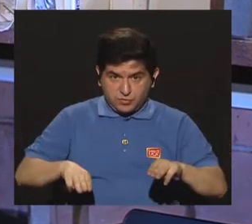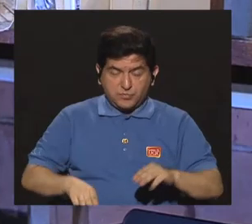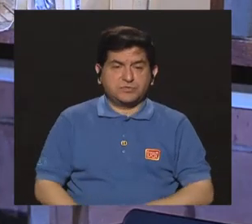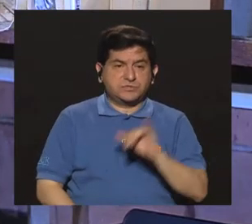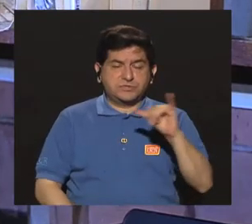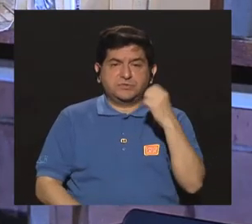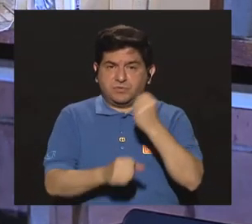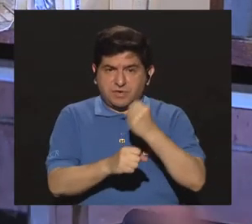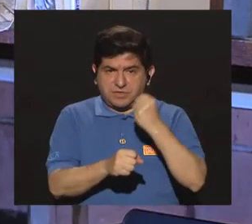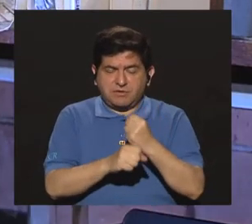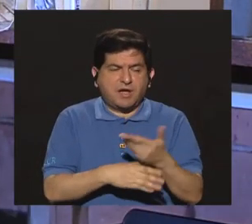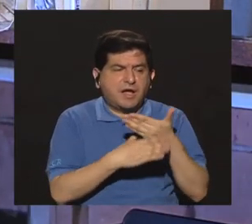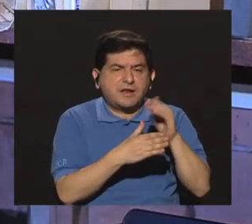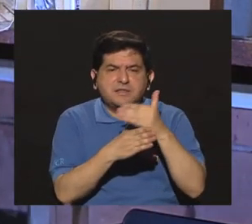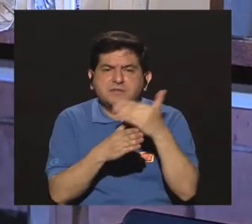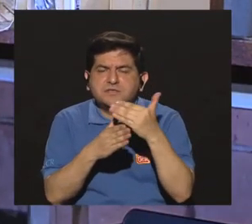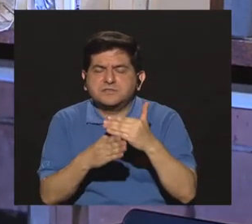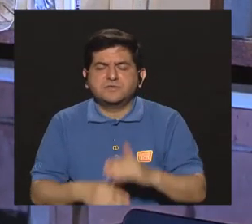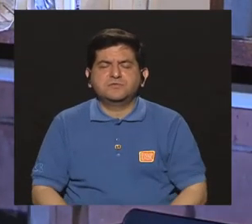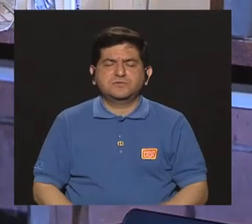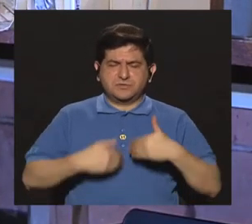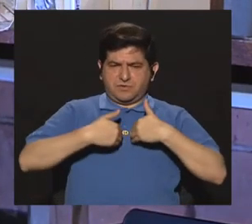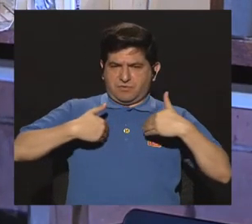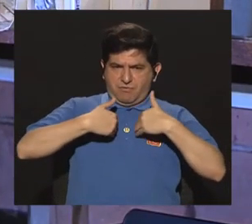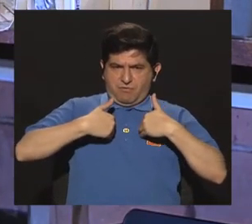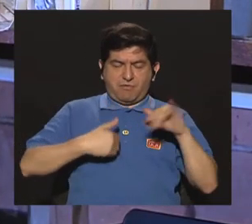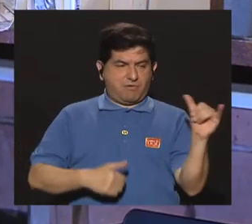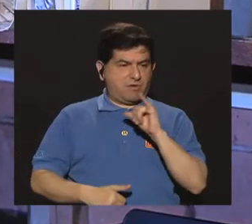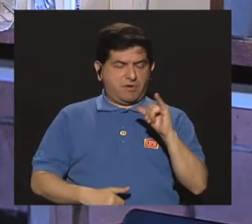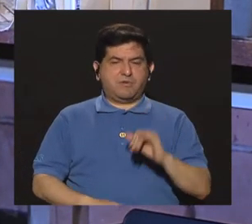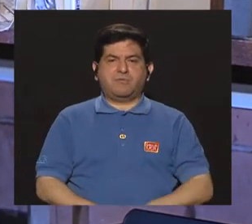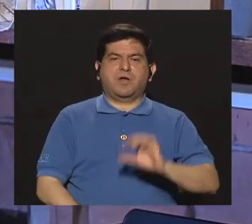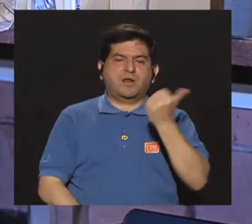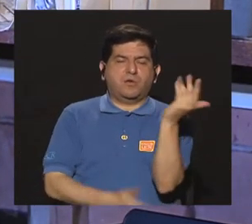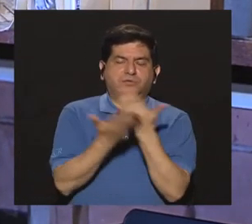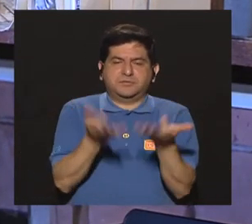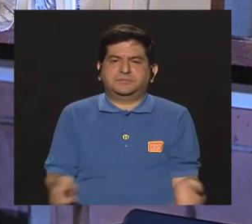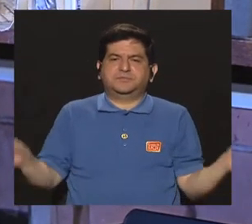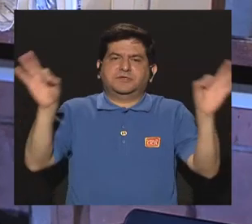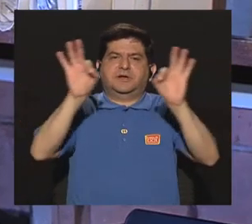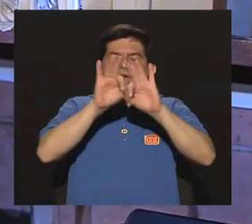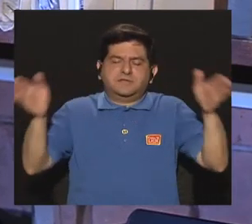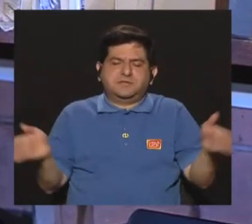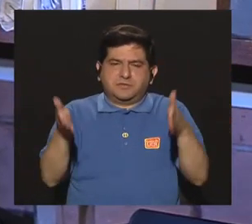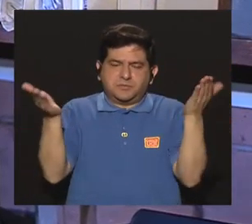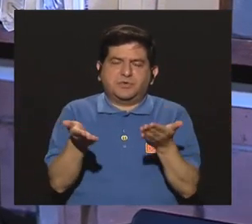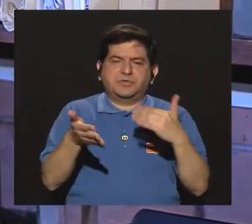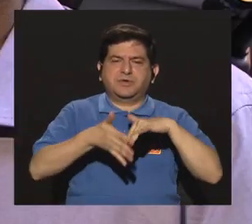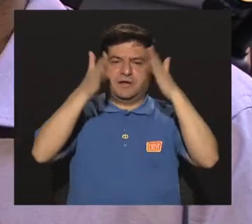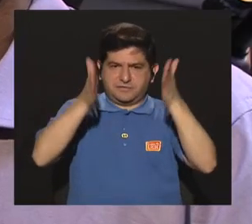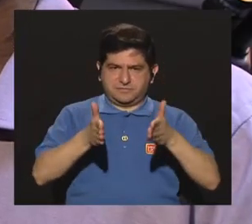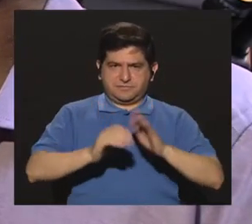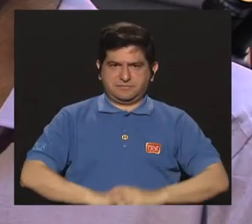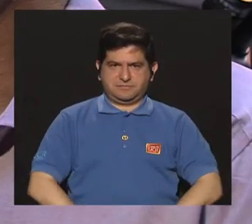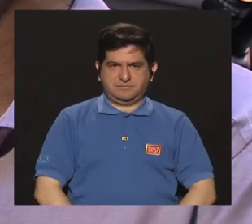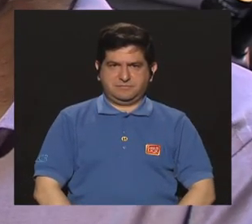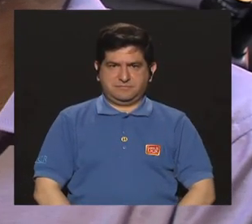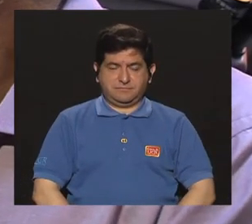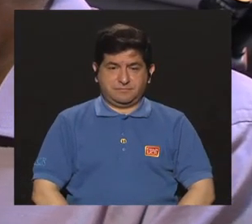sentido trabajarían distribución de especies y eso también es otro otro fuerte que que motivamos al estudiantado a